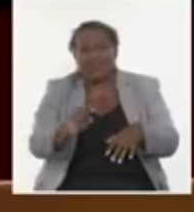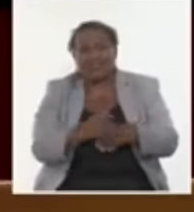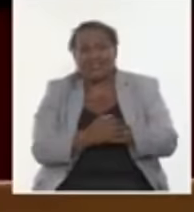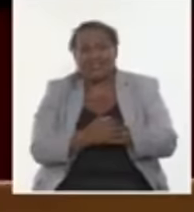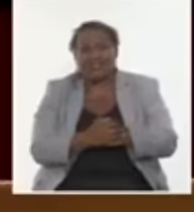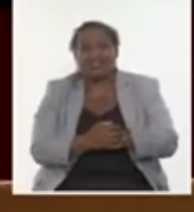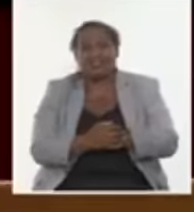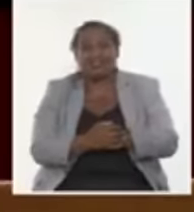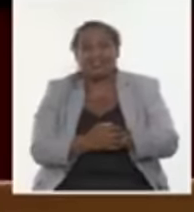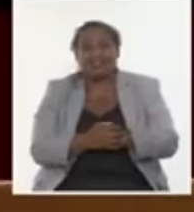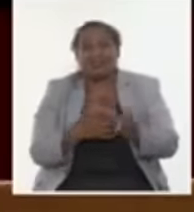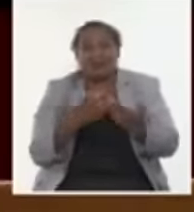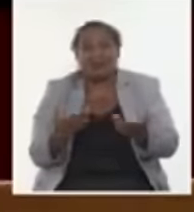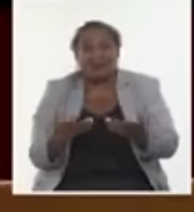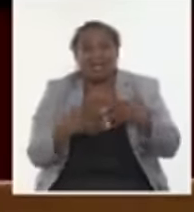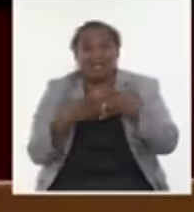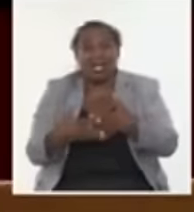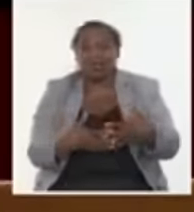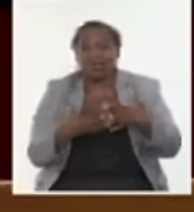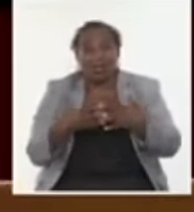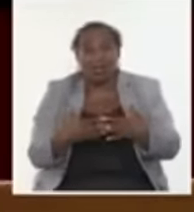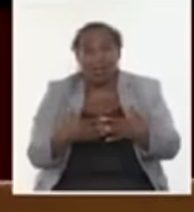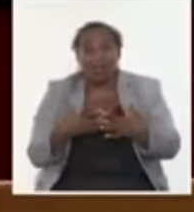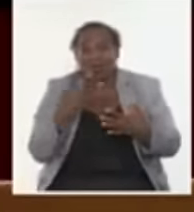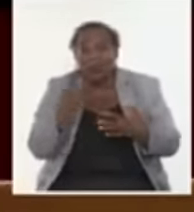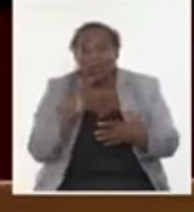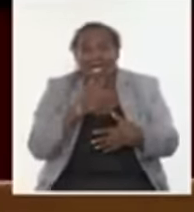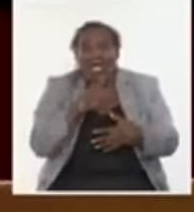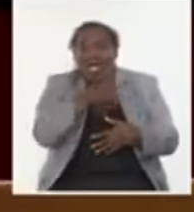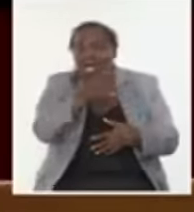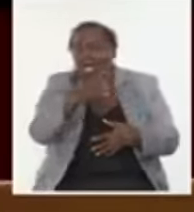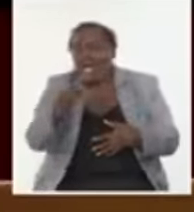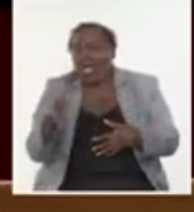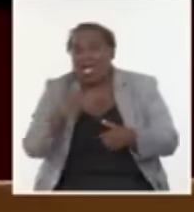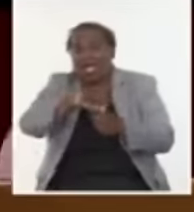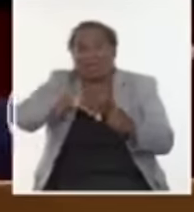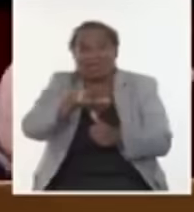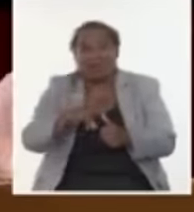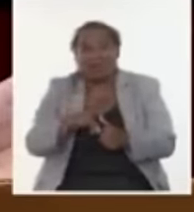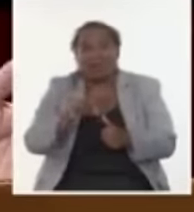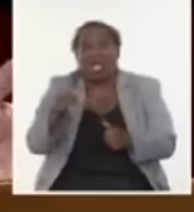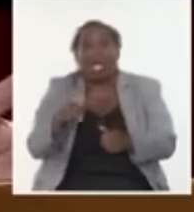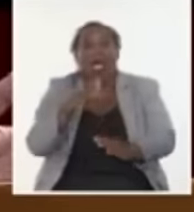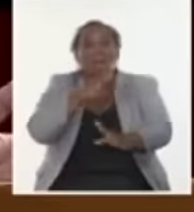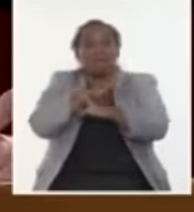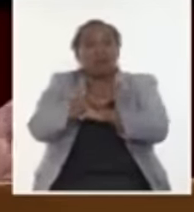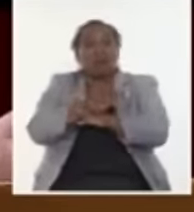al Caribe es los Estados Unidos y tienen prohibido venir aquí. Recordarán que el gobierno de Obama,